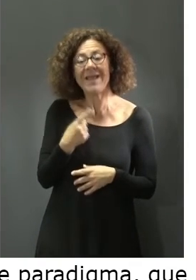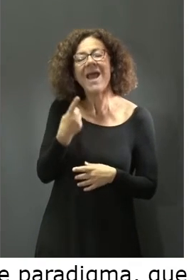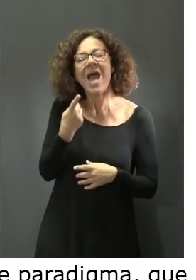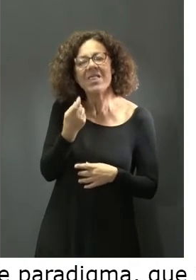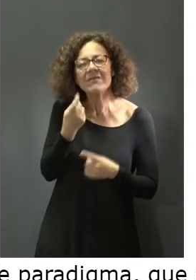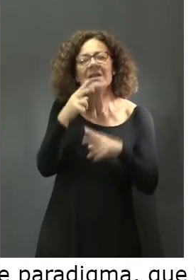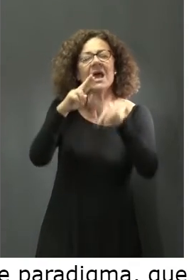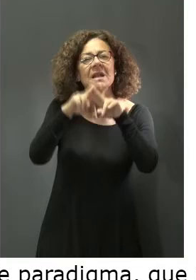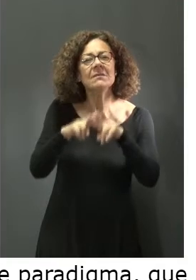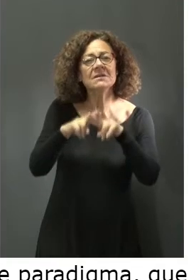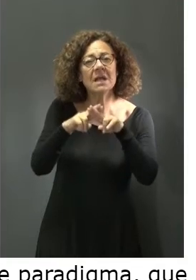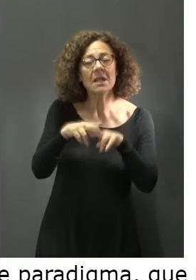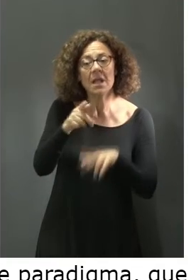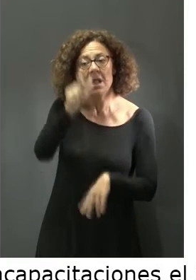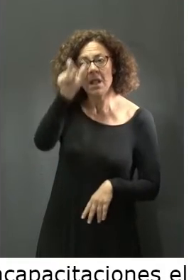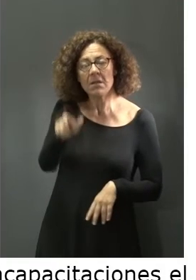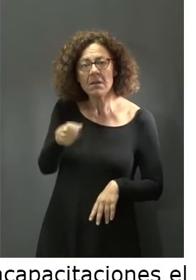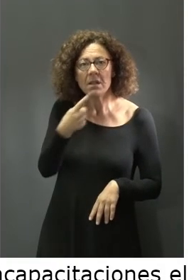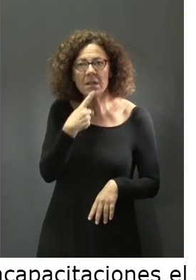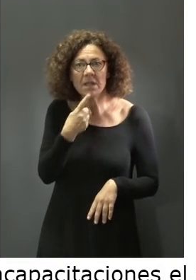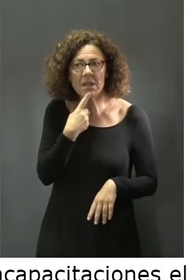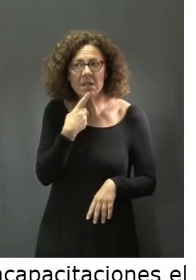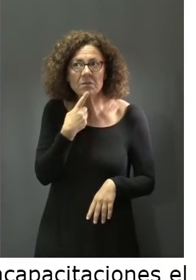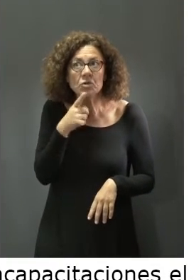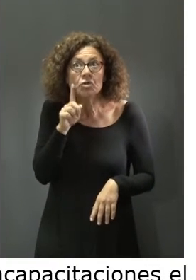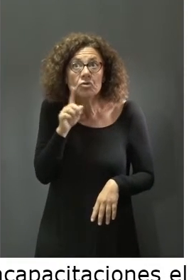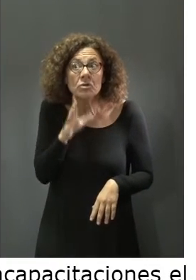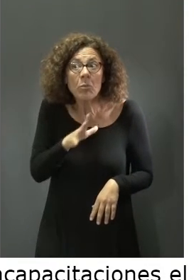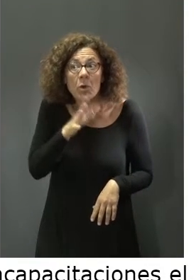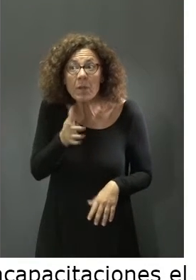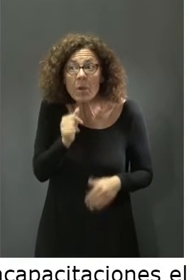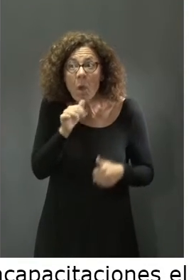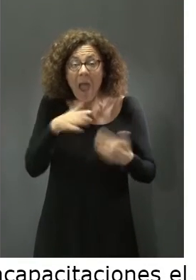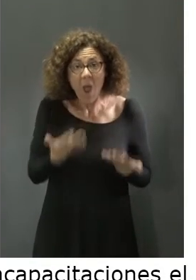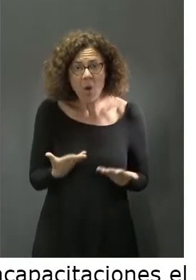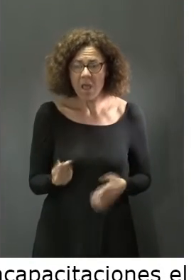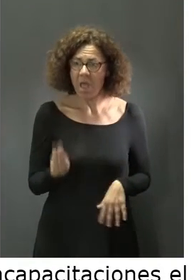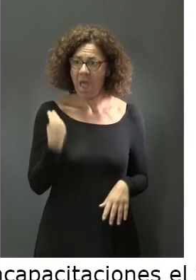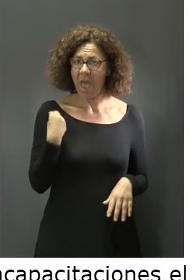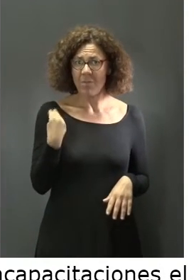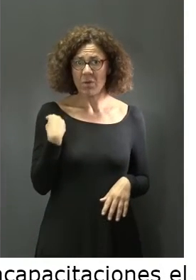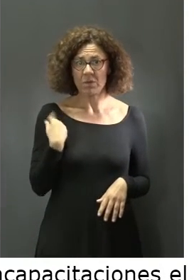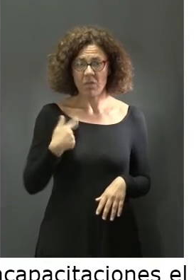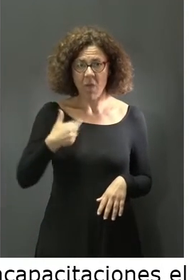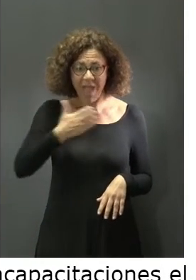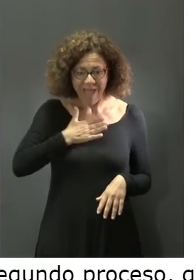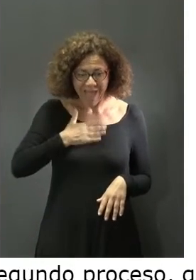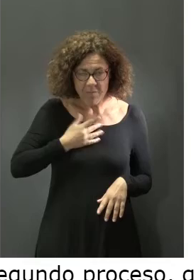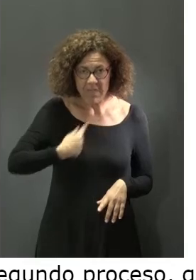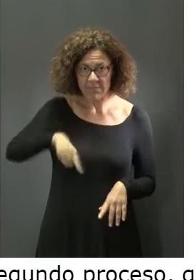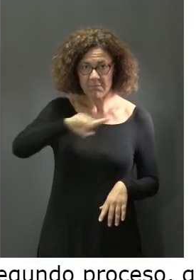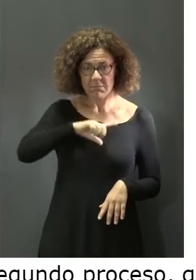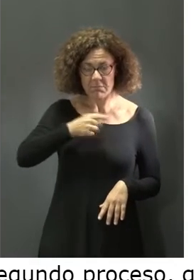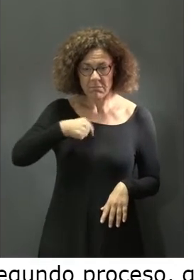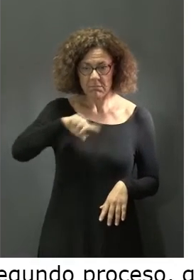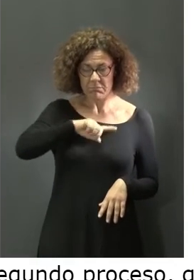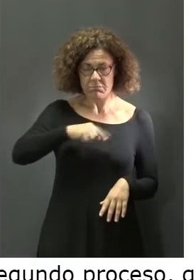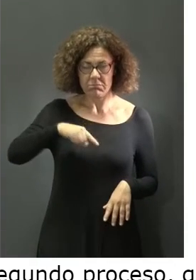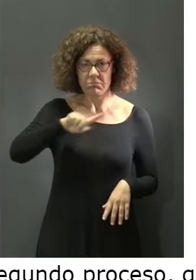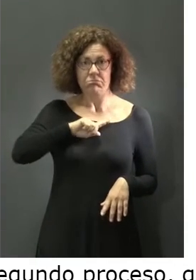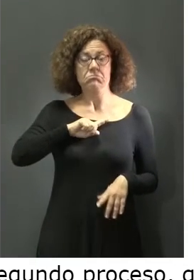revisarse, nos decía este joven, yo no sé por qué, pero ahora me ha preguntado todo el tiempo a mí y